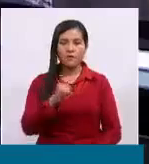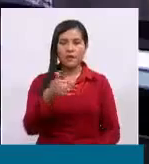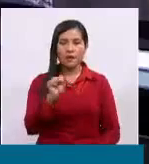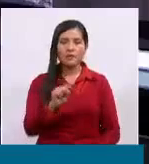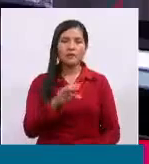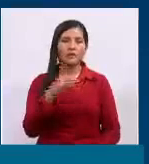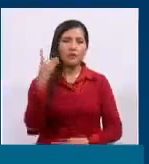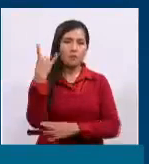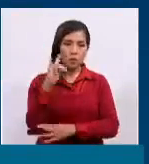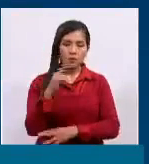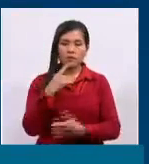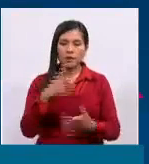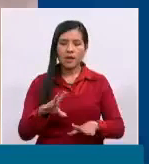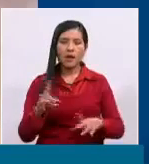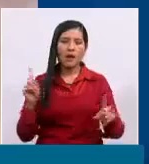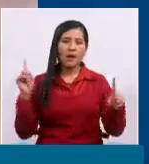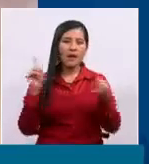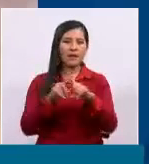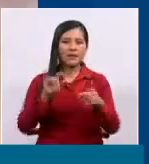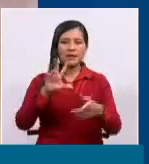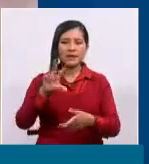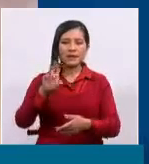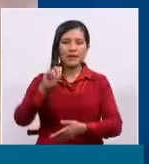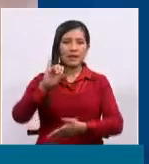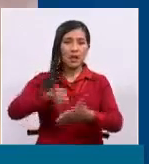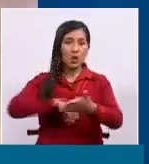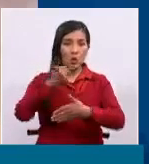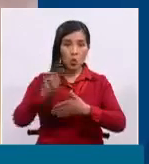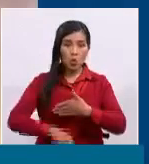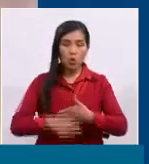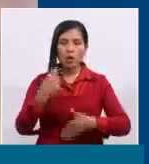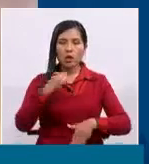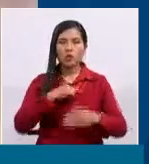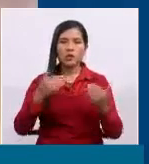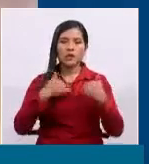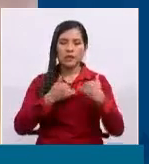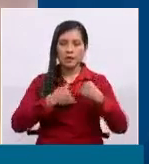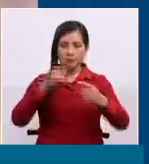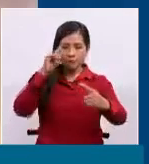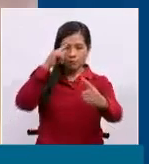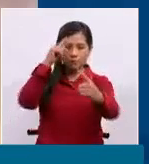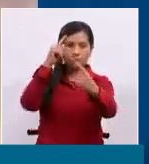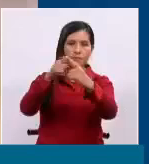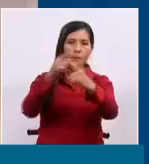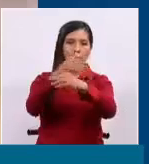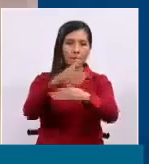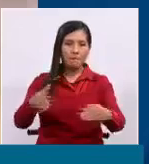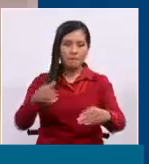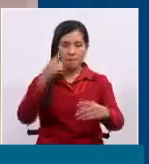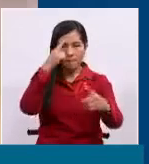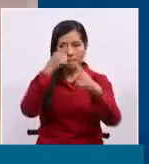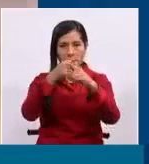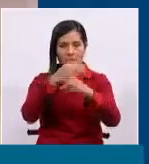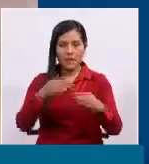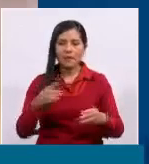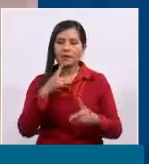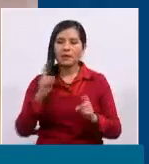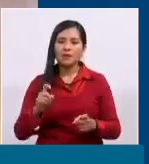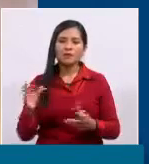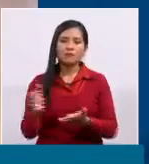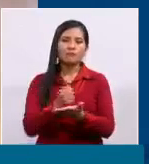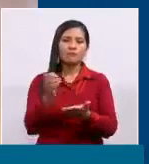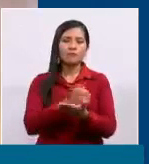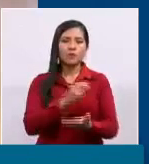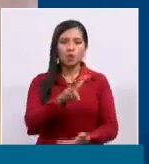nacional, hasta el 30 de junio teníamos una meta prevista, el cual teníamos que recaudar